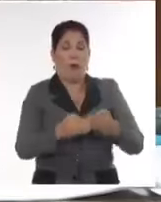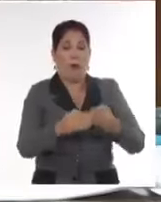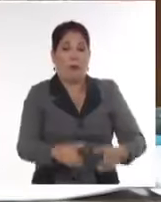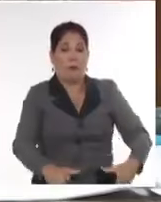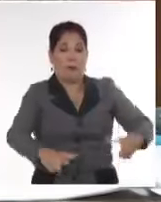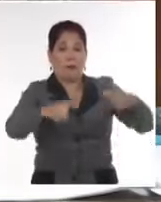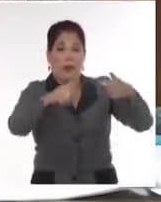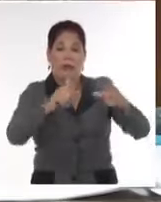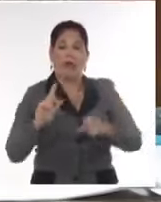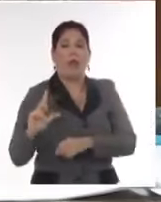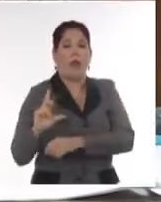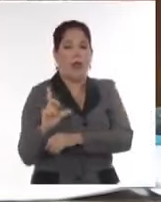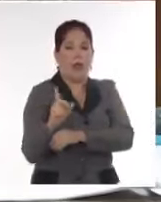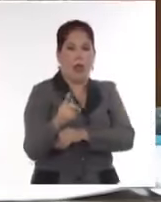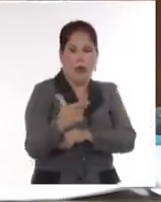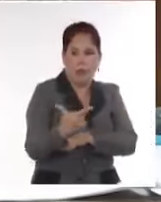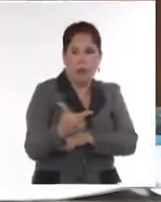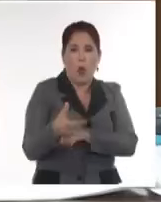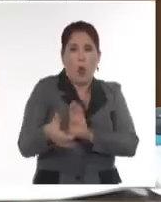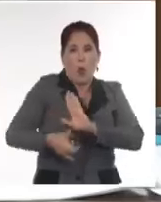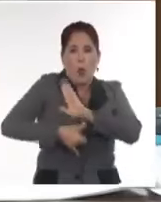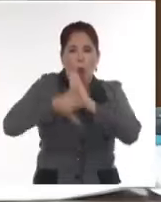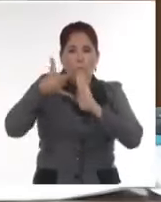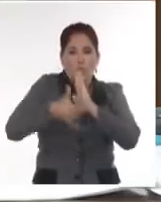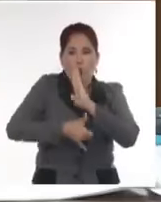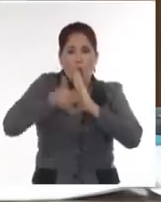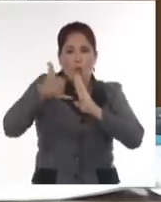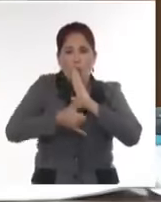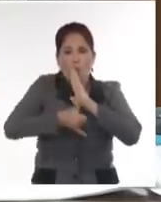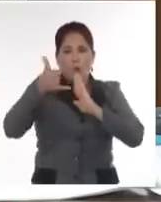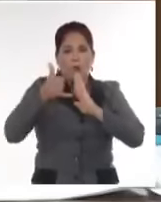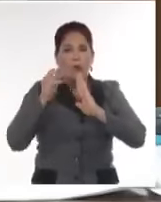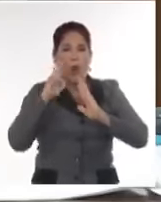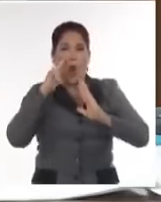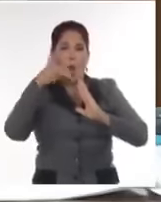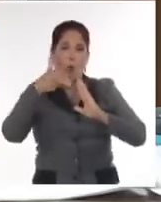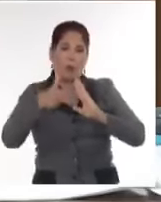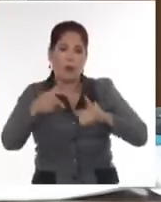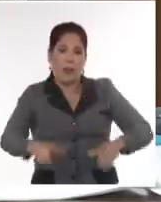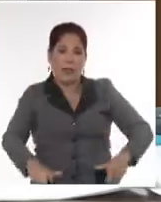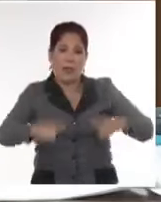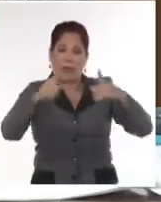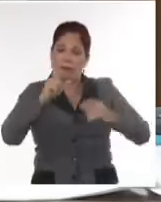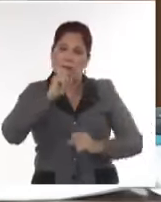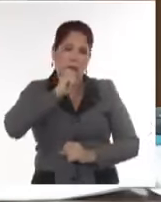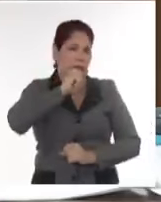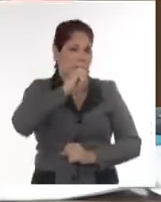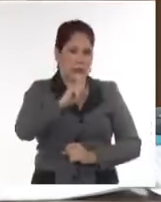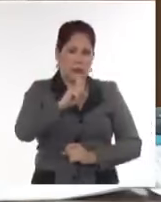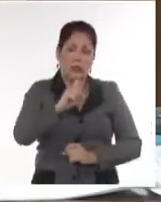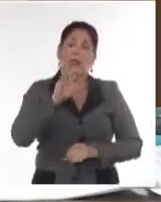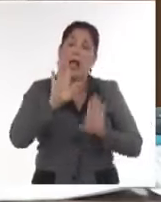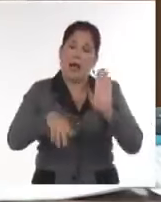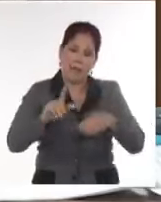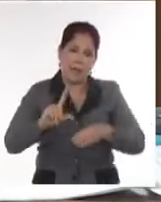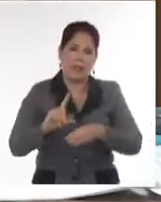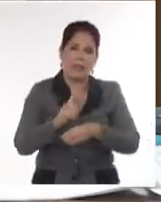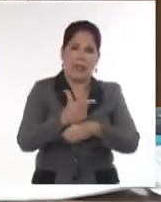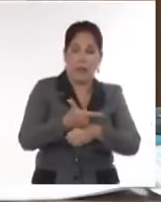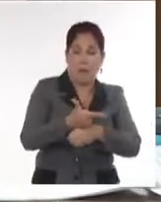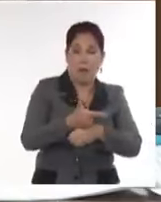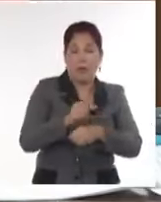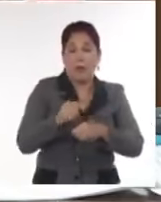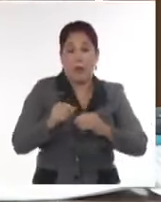más el tiempo de extraer el combustible de los tanques que lo normal, porque ya lo que está en el